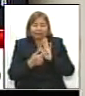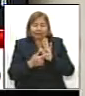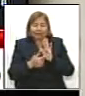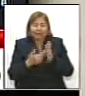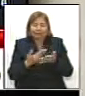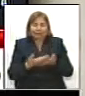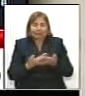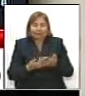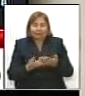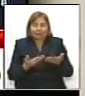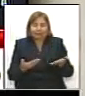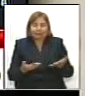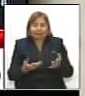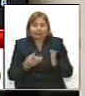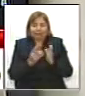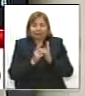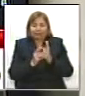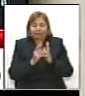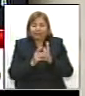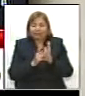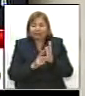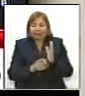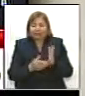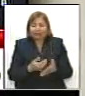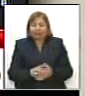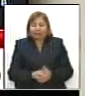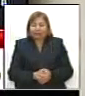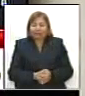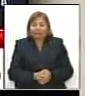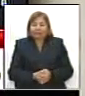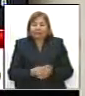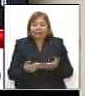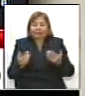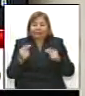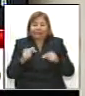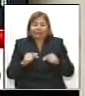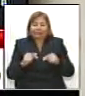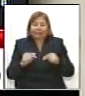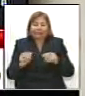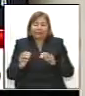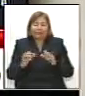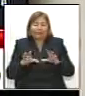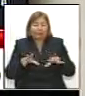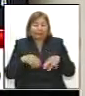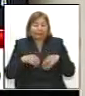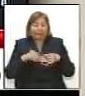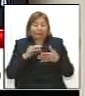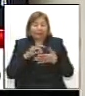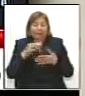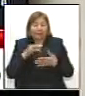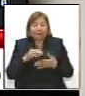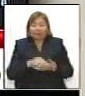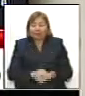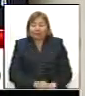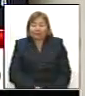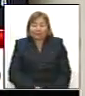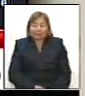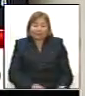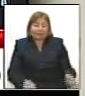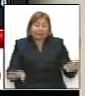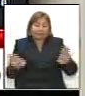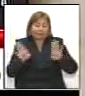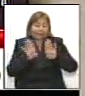en el Palacio Legislativo del Congreso de la República. Se viene registrando la asistencia. Se va a proceder a cerrar